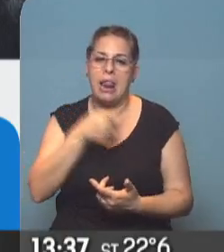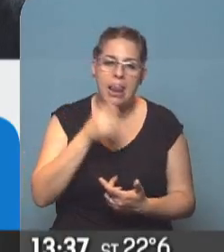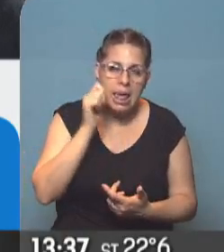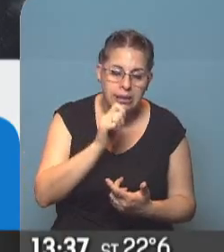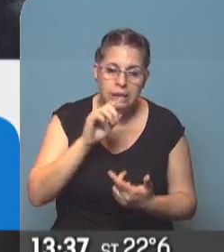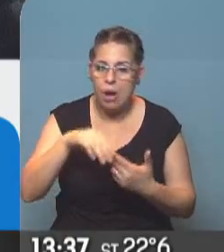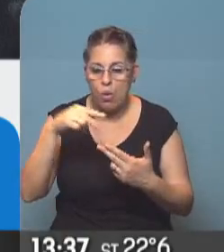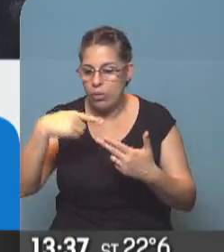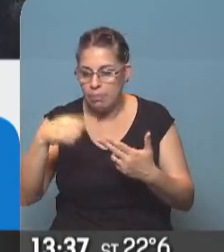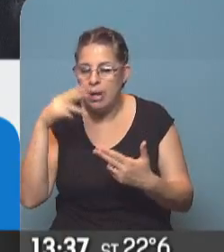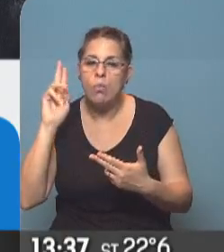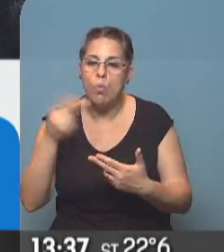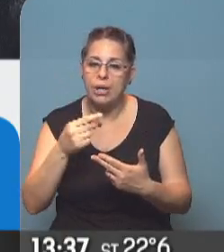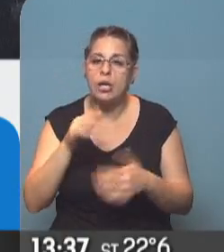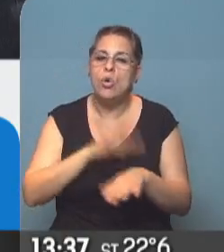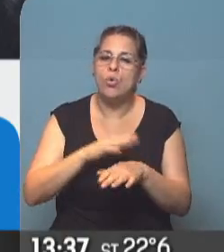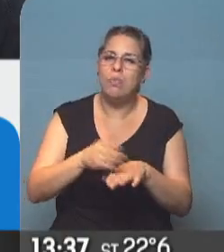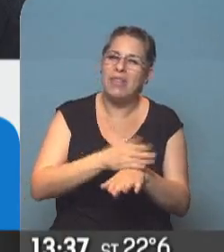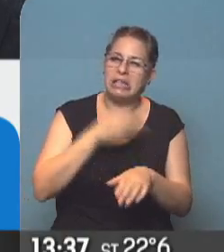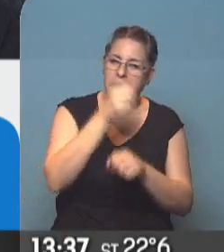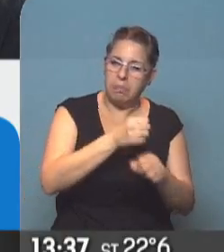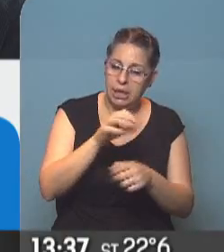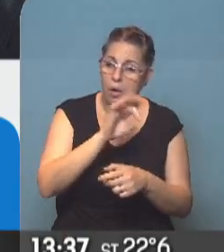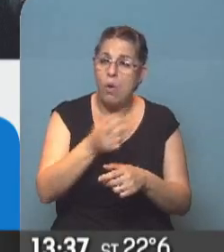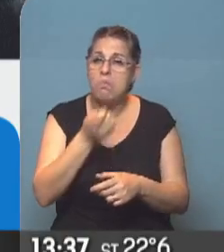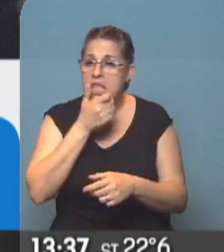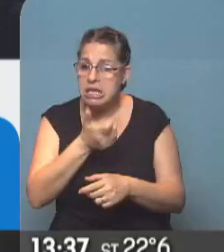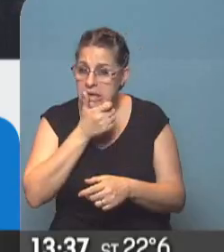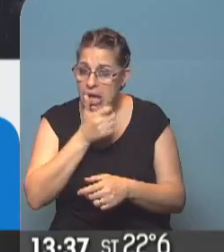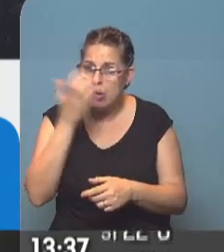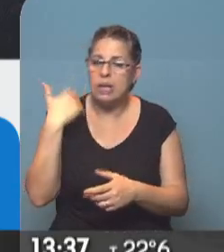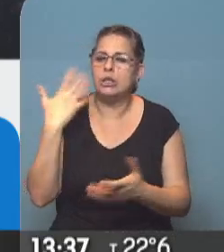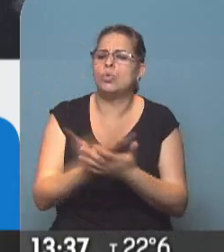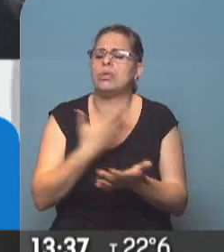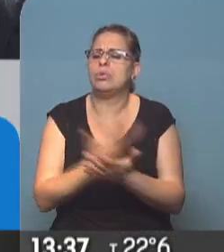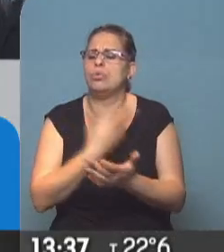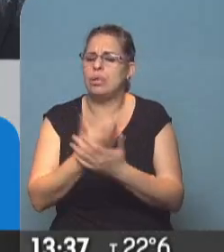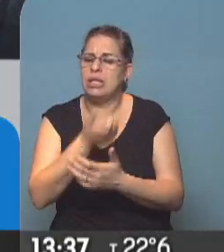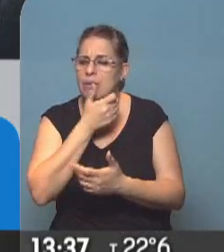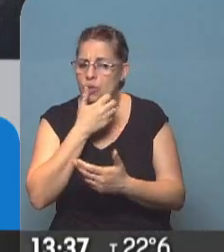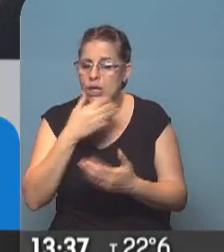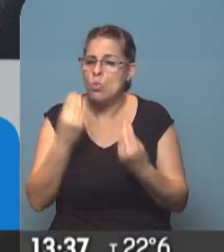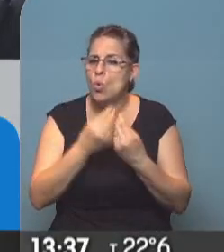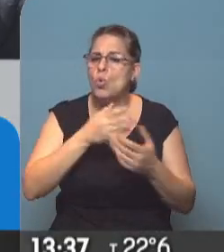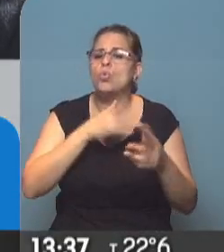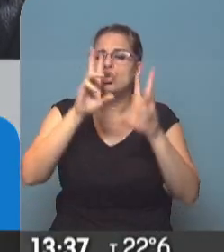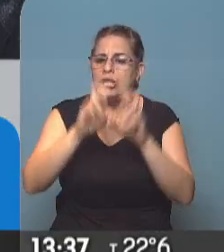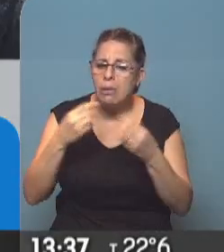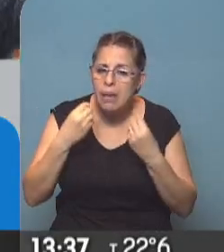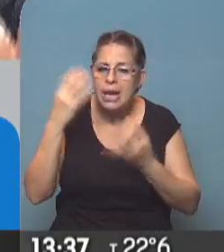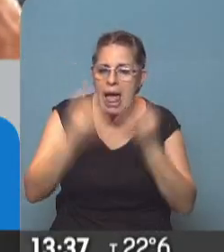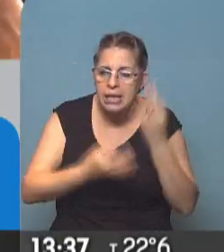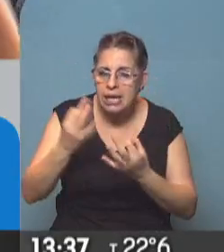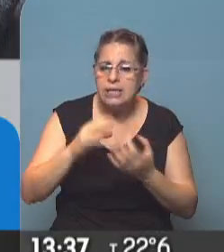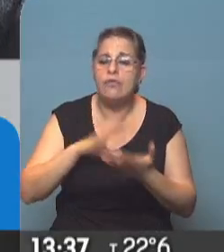murió posteriormente de los daños que tuvo, si fue medicado durante su agonía, por ejemplo. O sea, hay un montón de cosas para poder analizar,